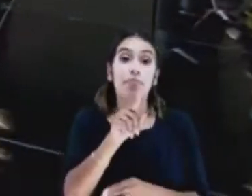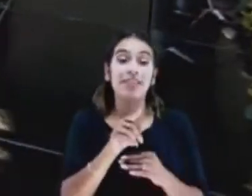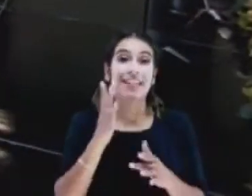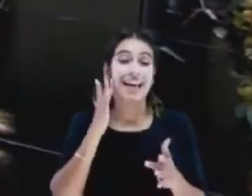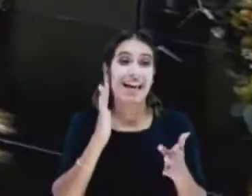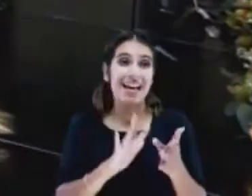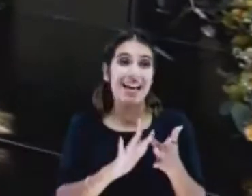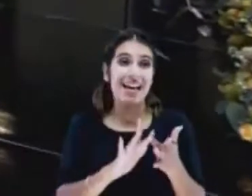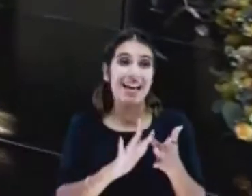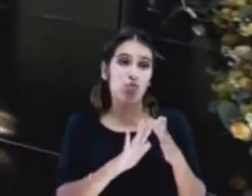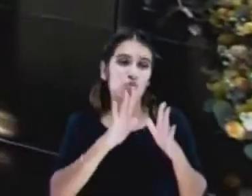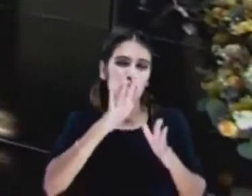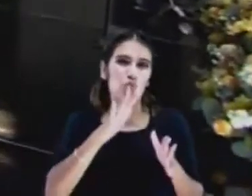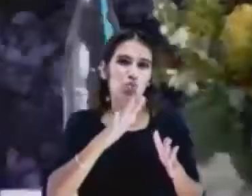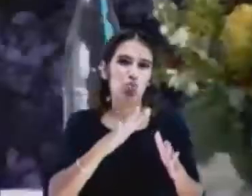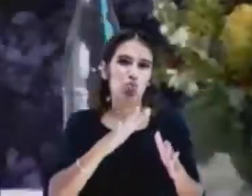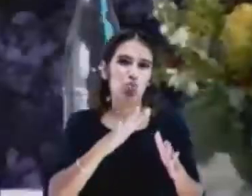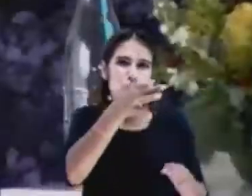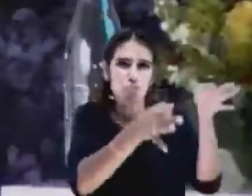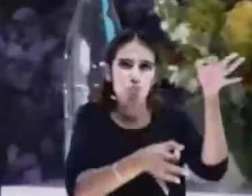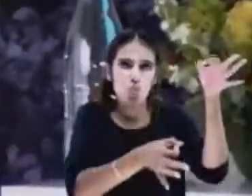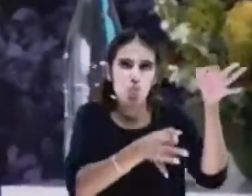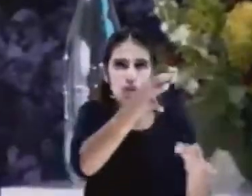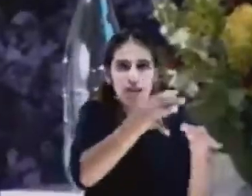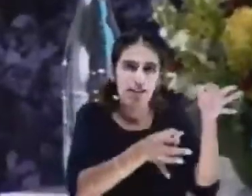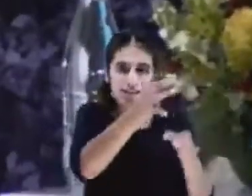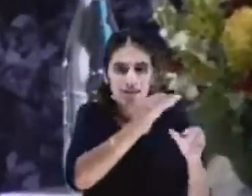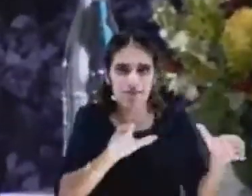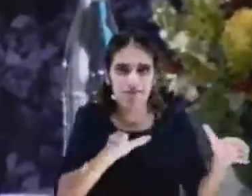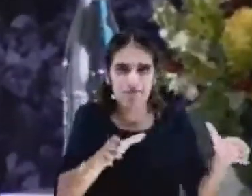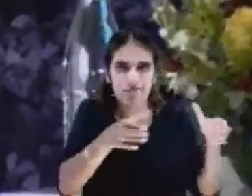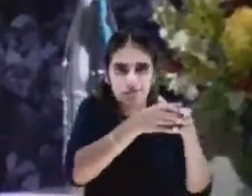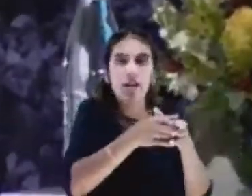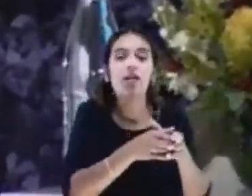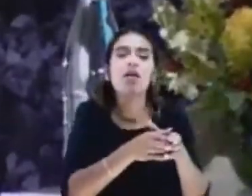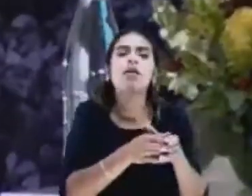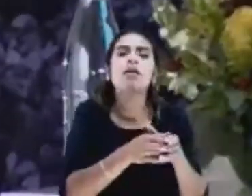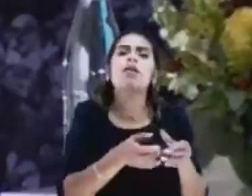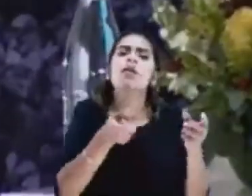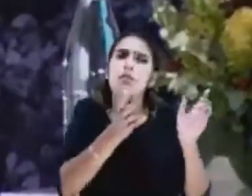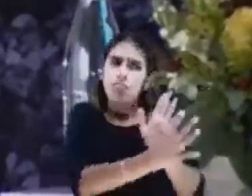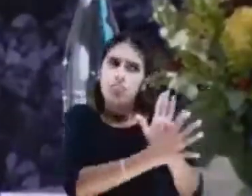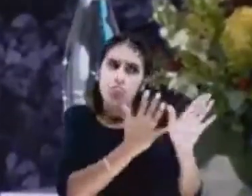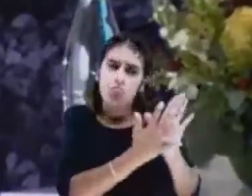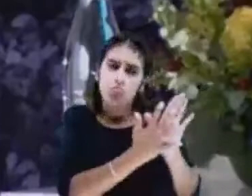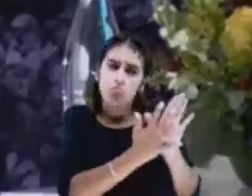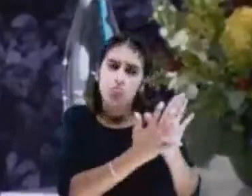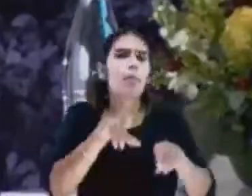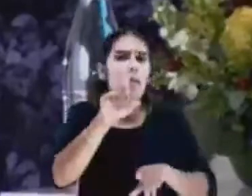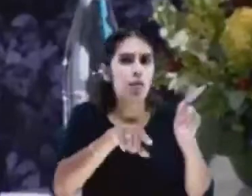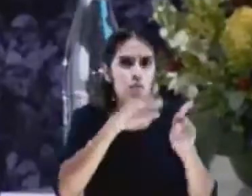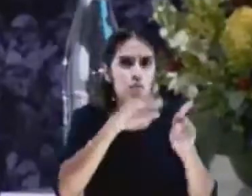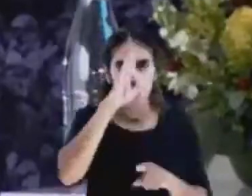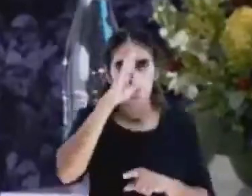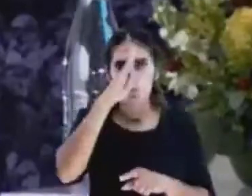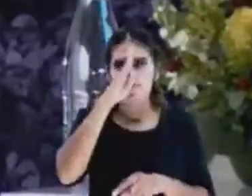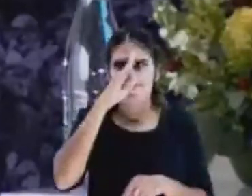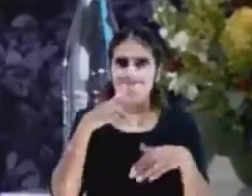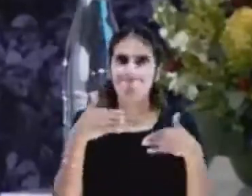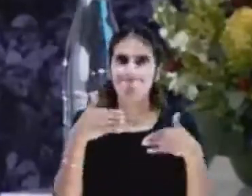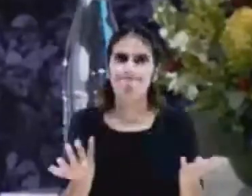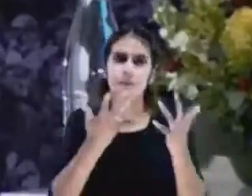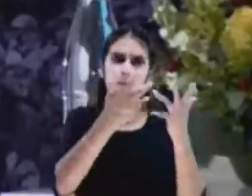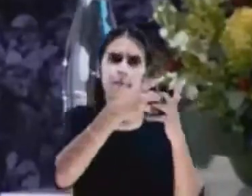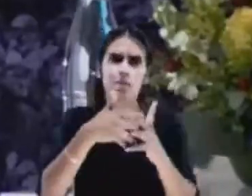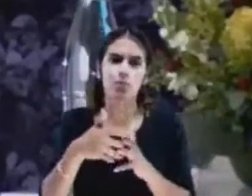sino también por algunas dudas que se han suscitado en cuanto al contenido de la función yo creo que gran